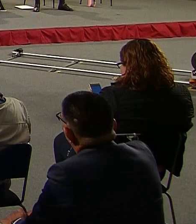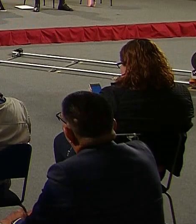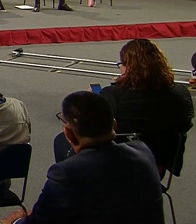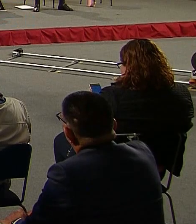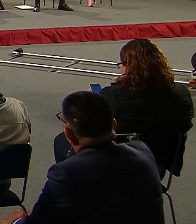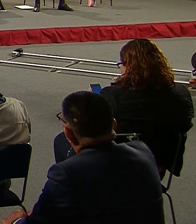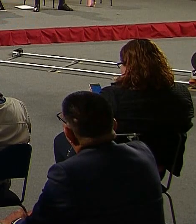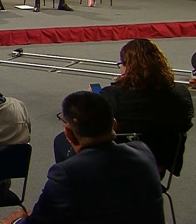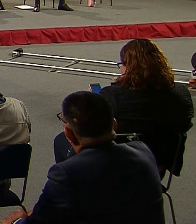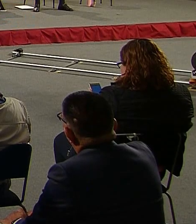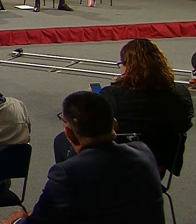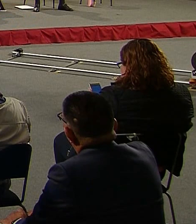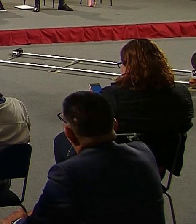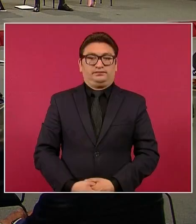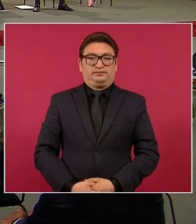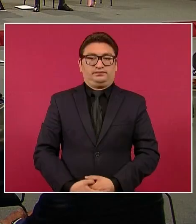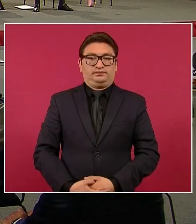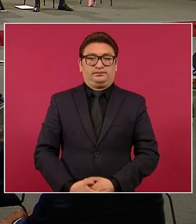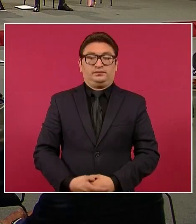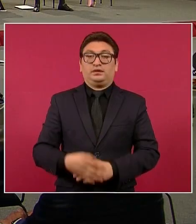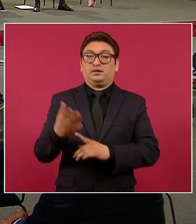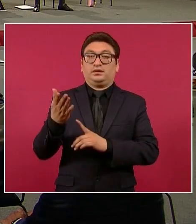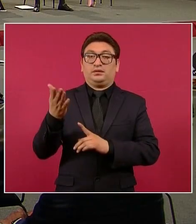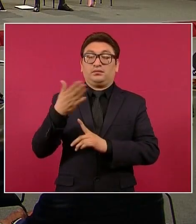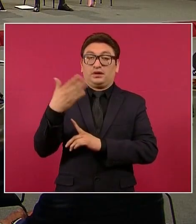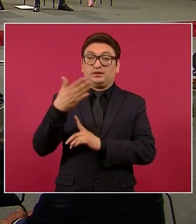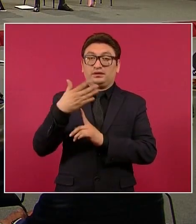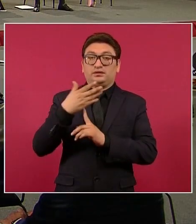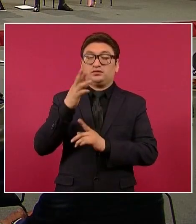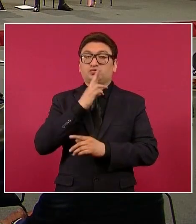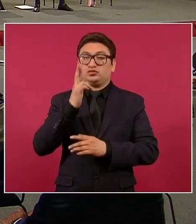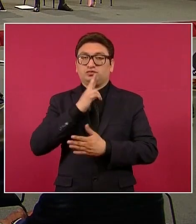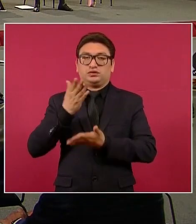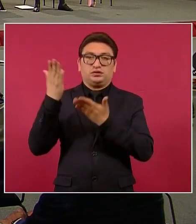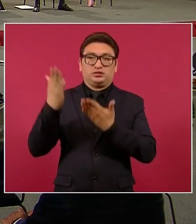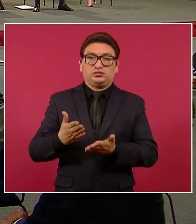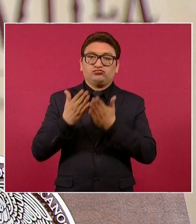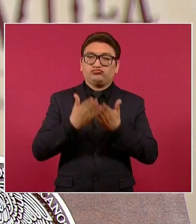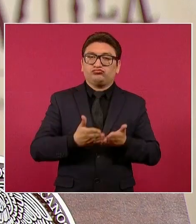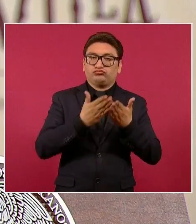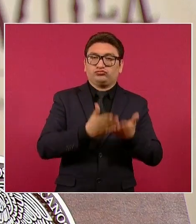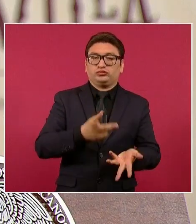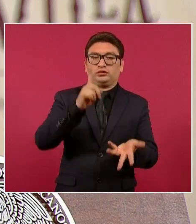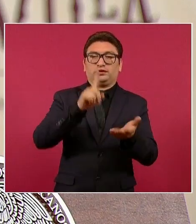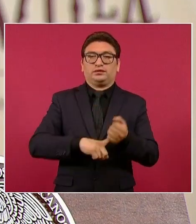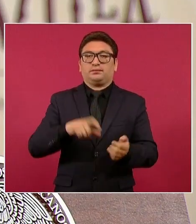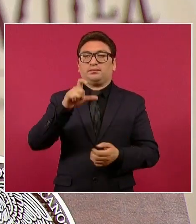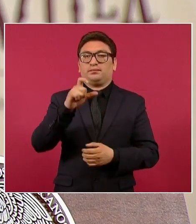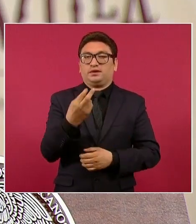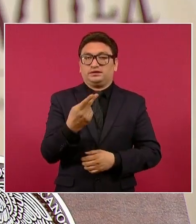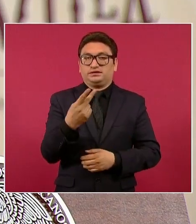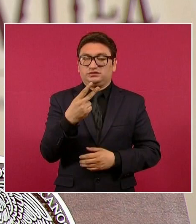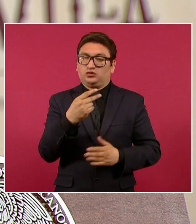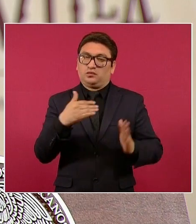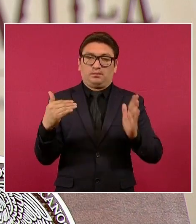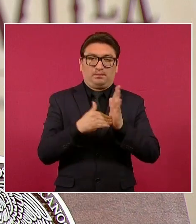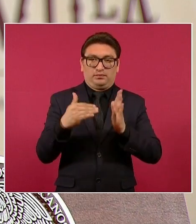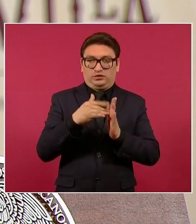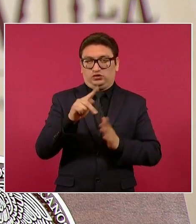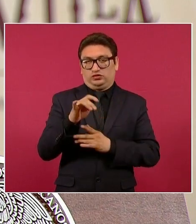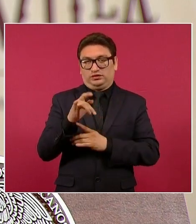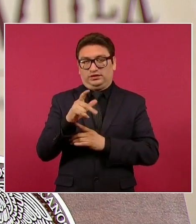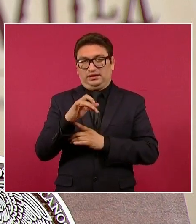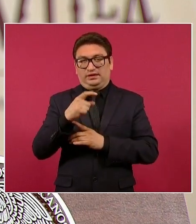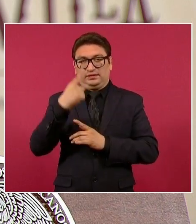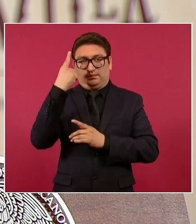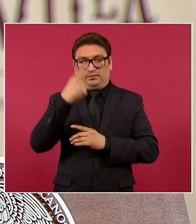de Chipre y proveniente de Rusia, arribó al puerto de Guaymas con una carga de 25 mil toneladas de